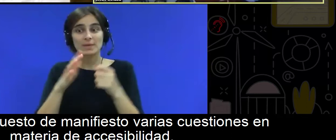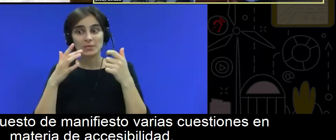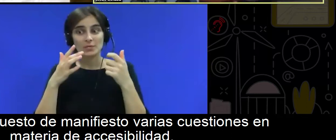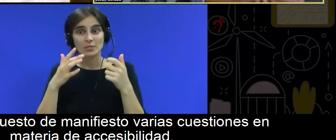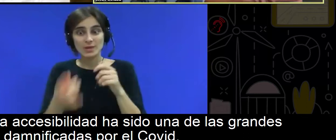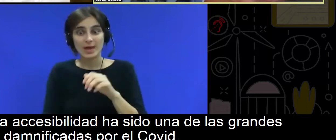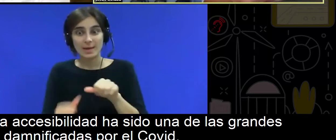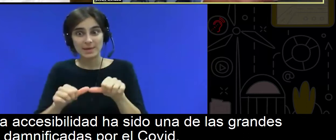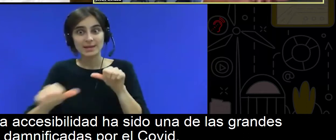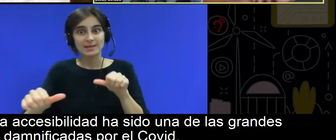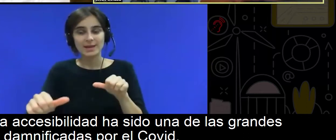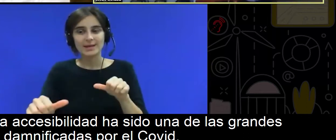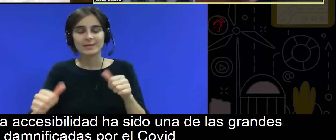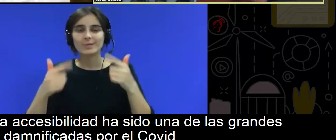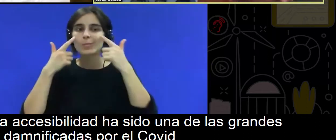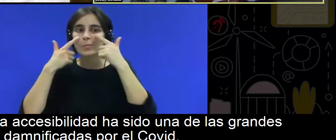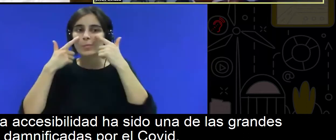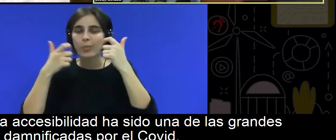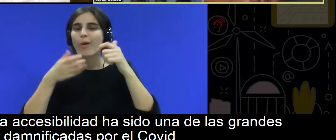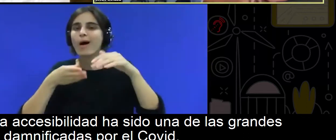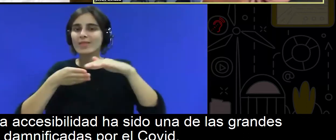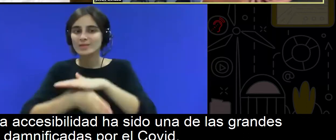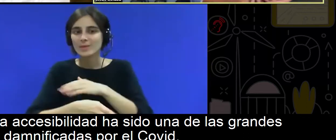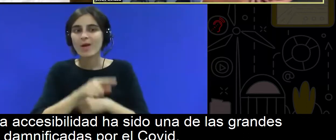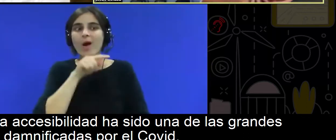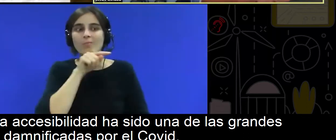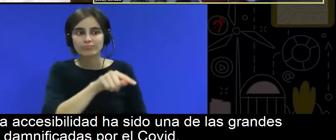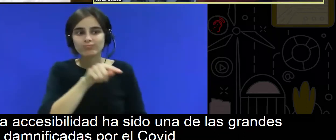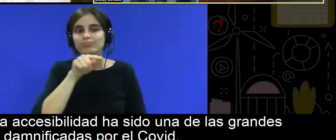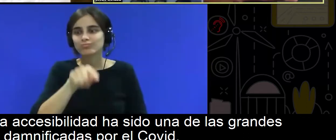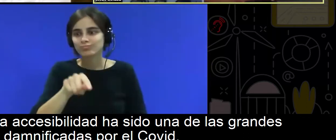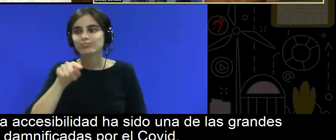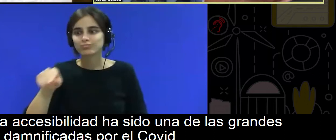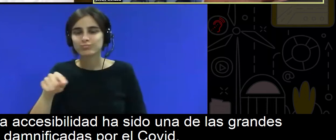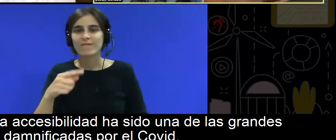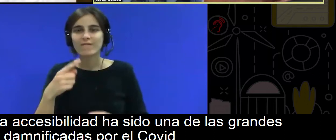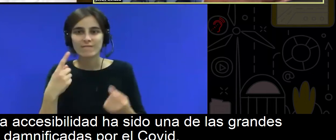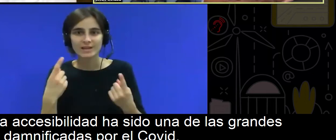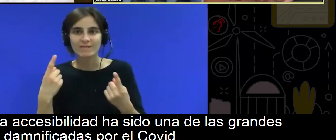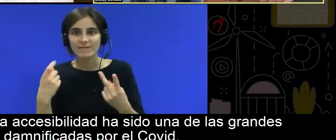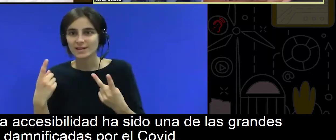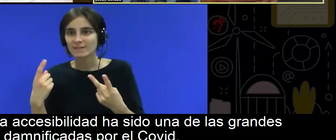accesibilidad. Precisamente la accesibilidad ha sido una de las grandes damnificadas, ¿no? Por el COVID. El